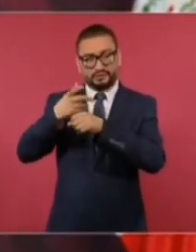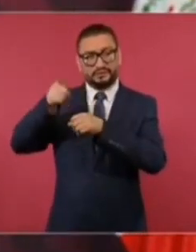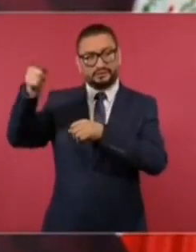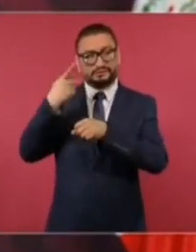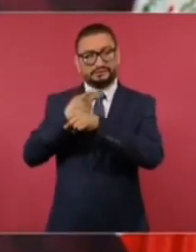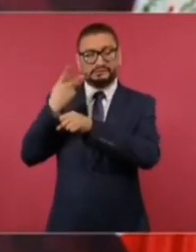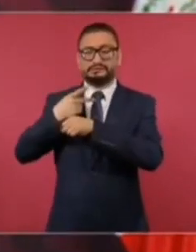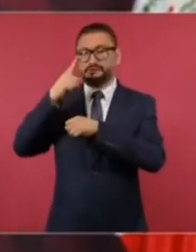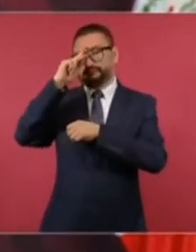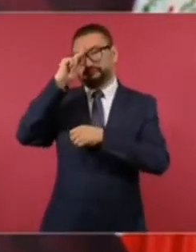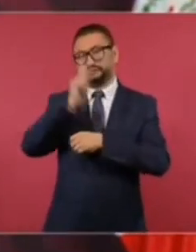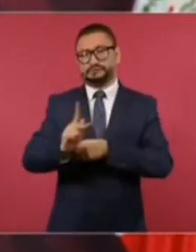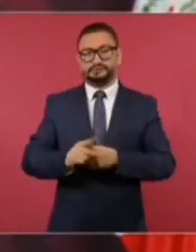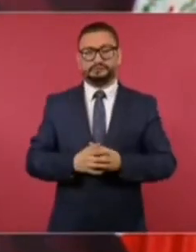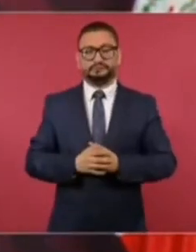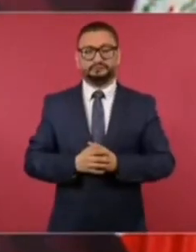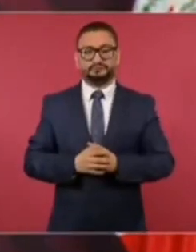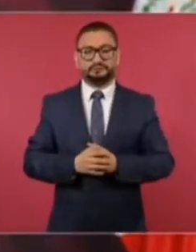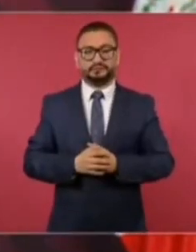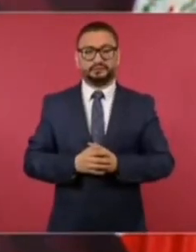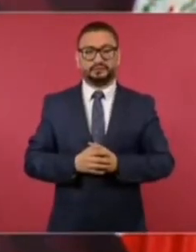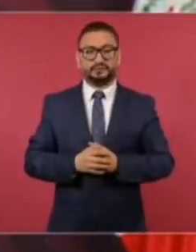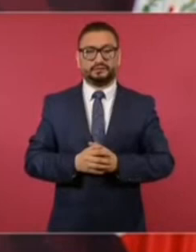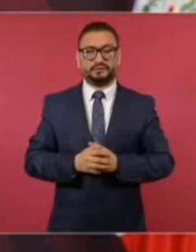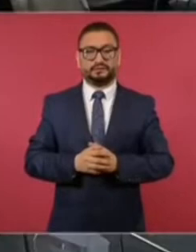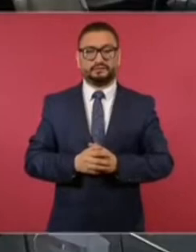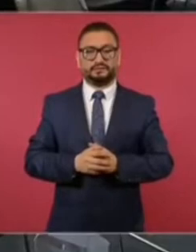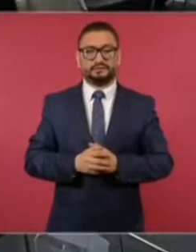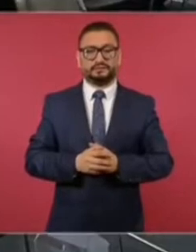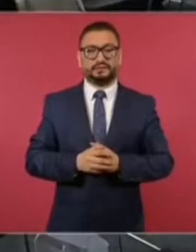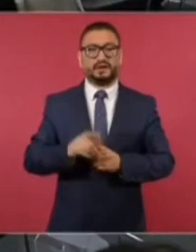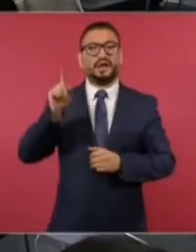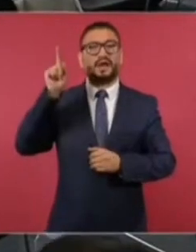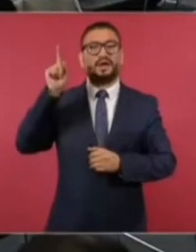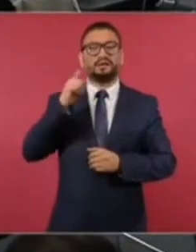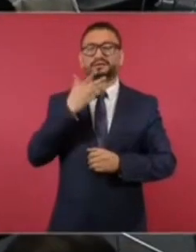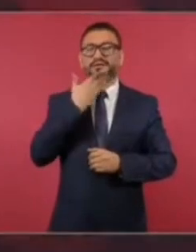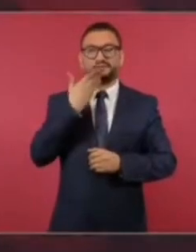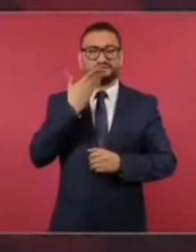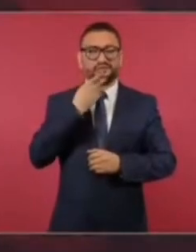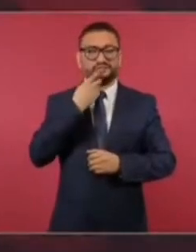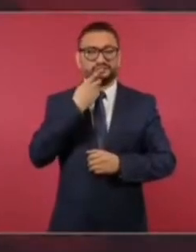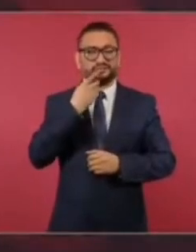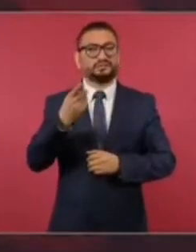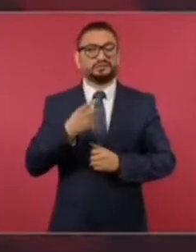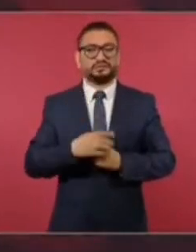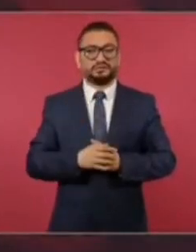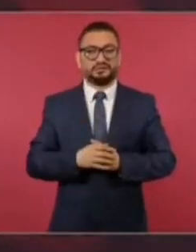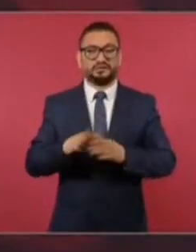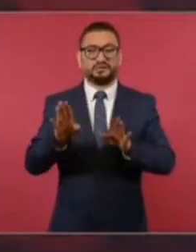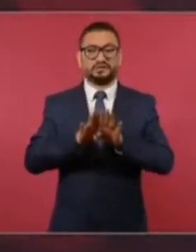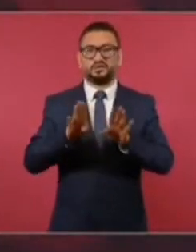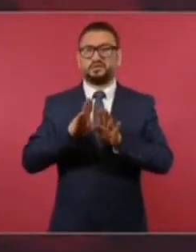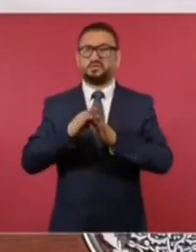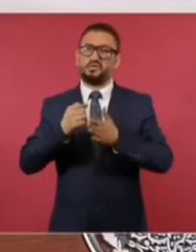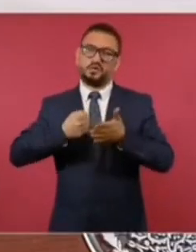sucede en Estados Unidos. Ahí, como se dice coloquialmente, llegan a puerta de